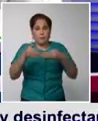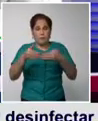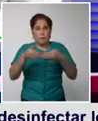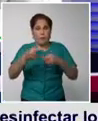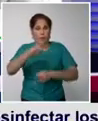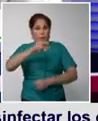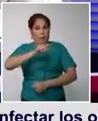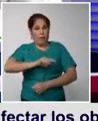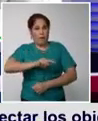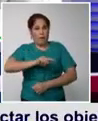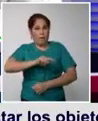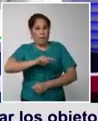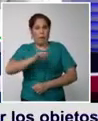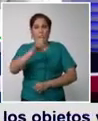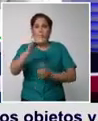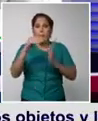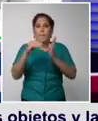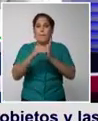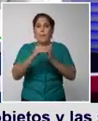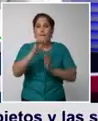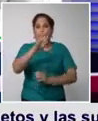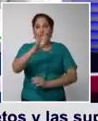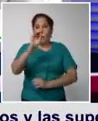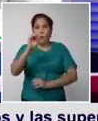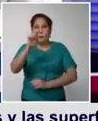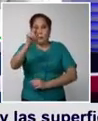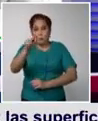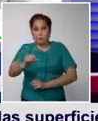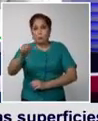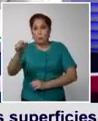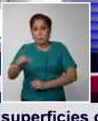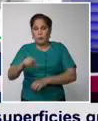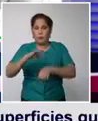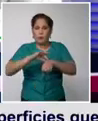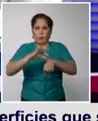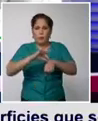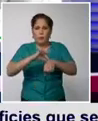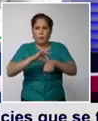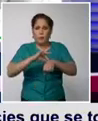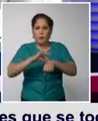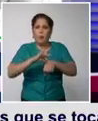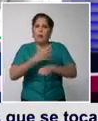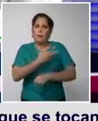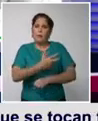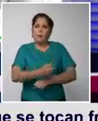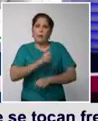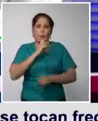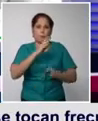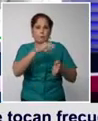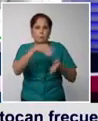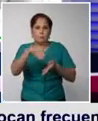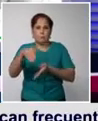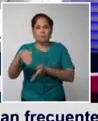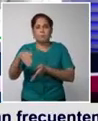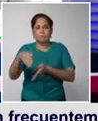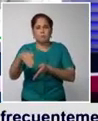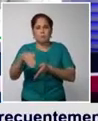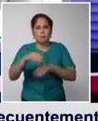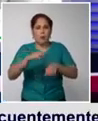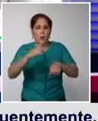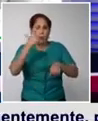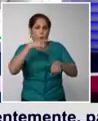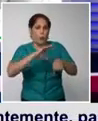ayer, reporta 1.004 casos positivos con la COVID-19 y lamentablemente 4 fallecidos como consecuencia